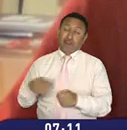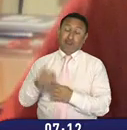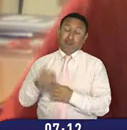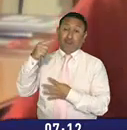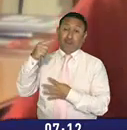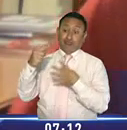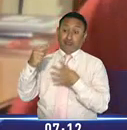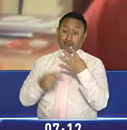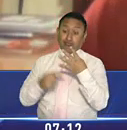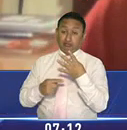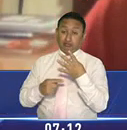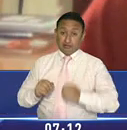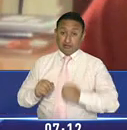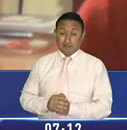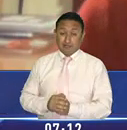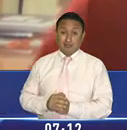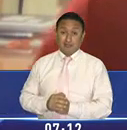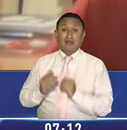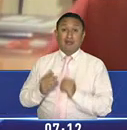derivando